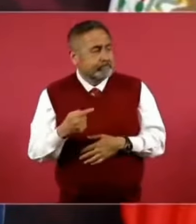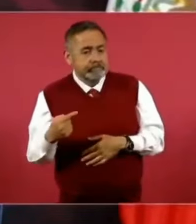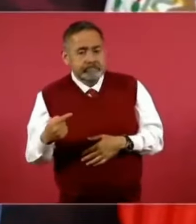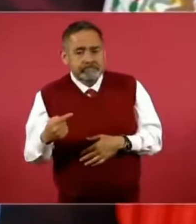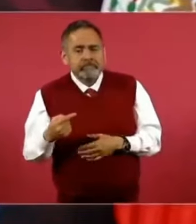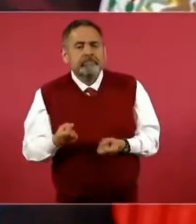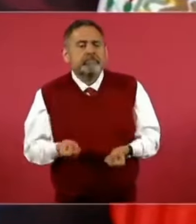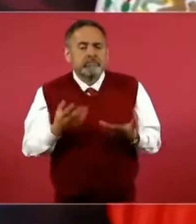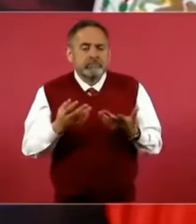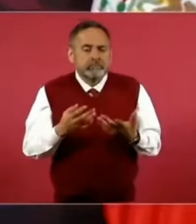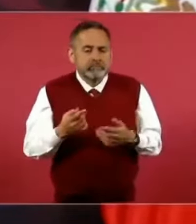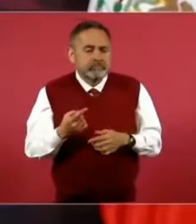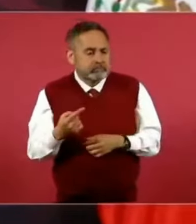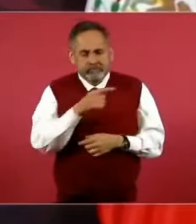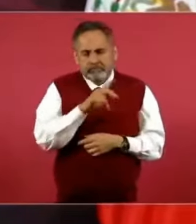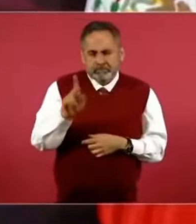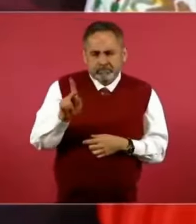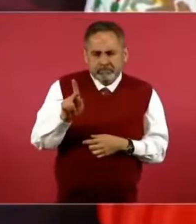en el Poder